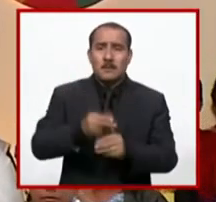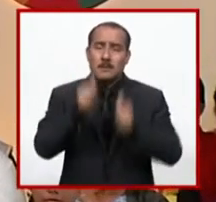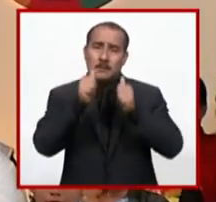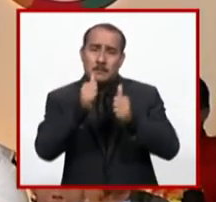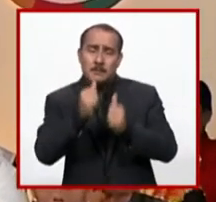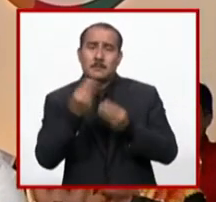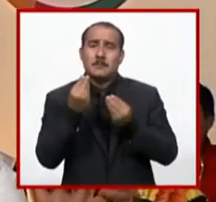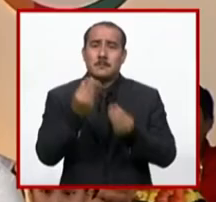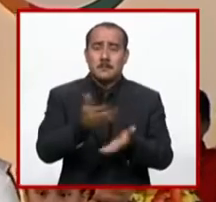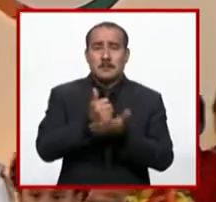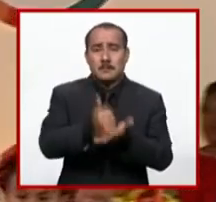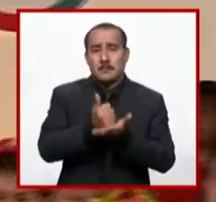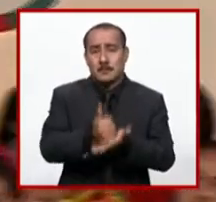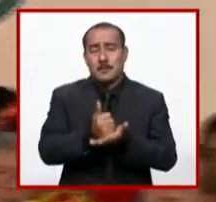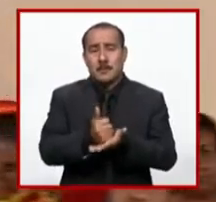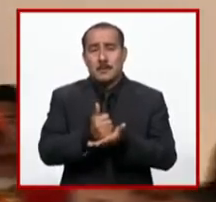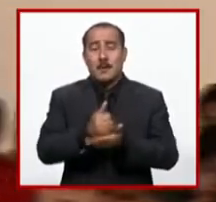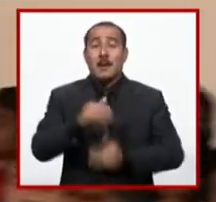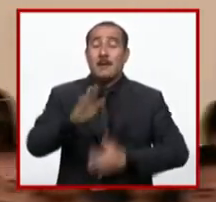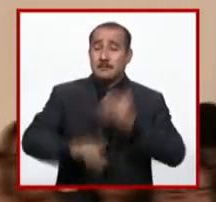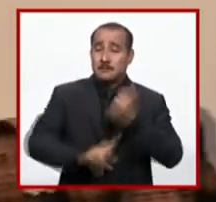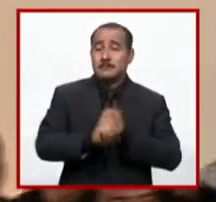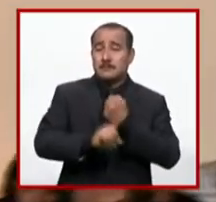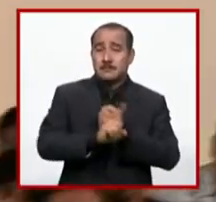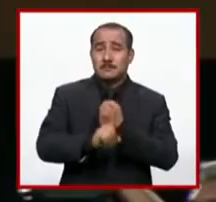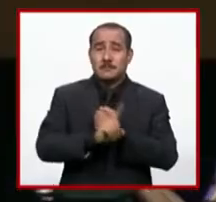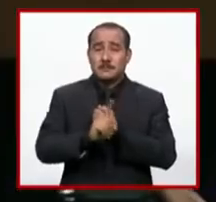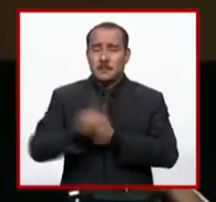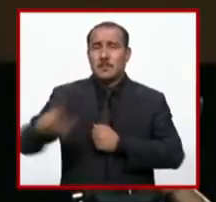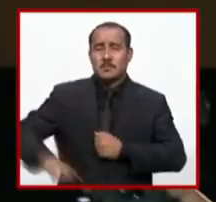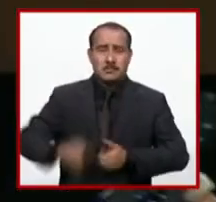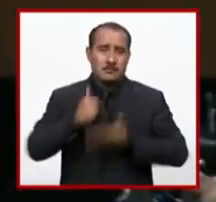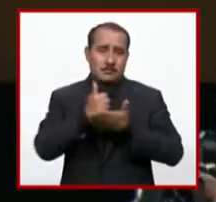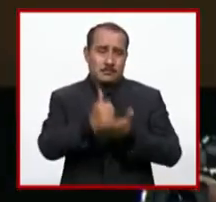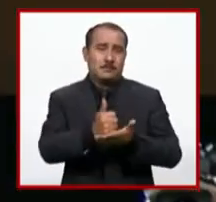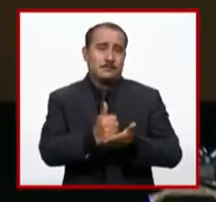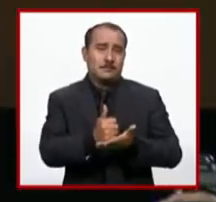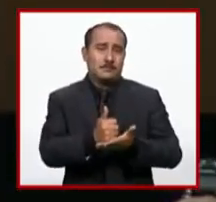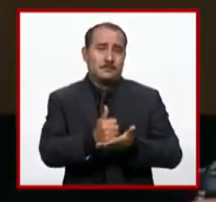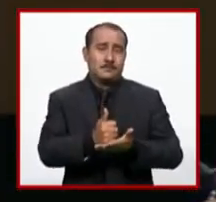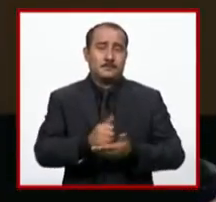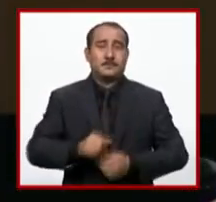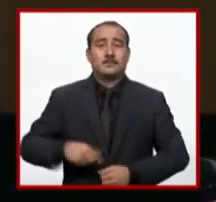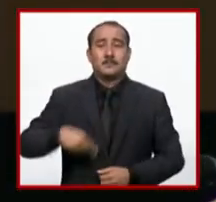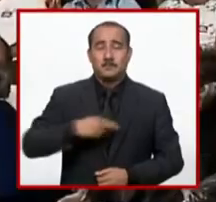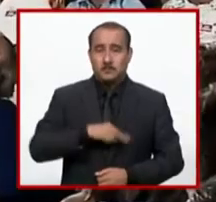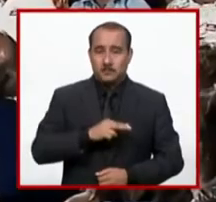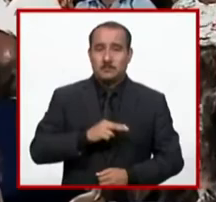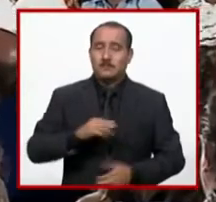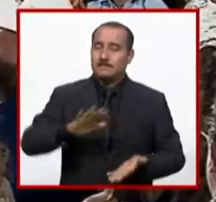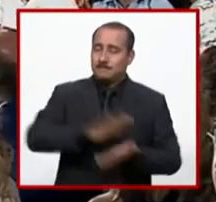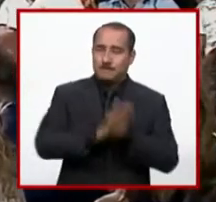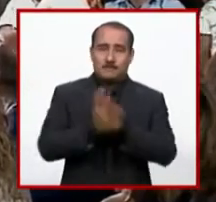que aportamos en esta crisis mundial que vivimos hoy y que debemos de